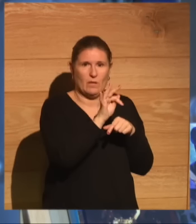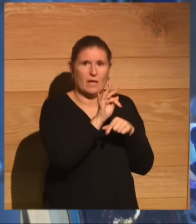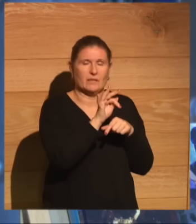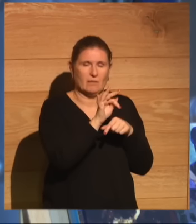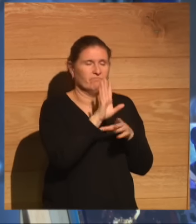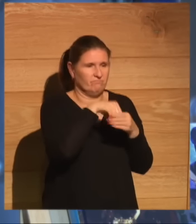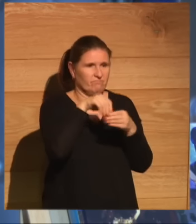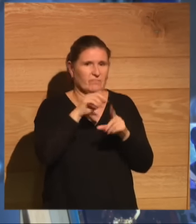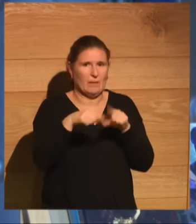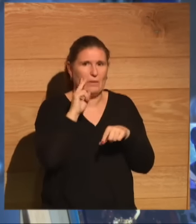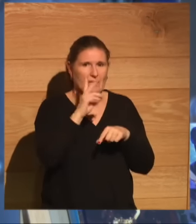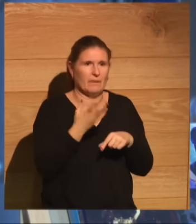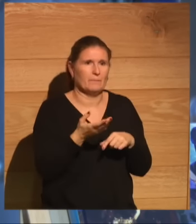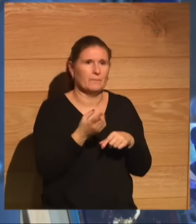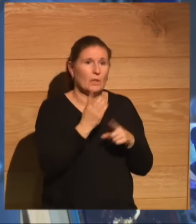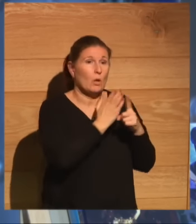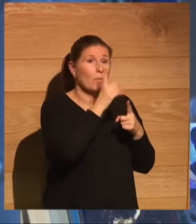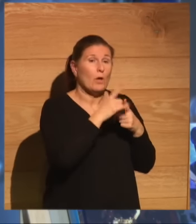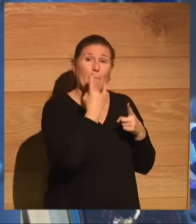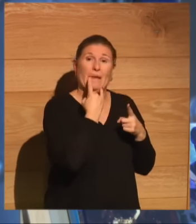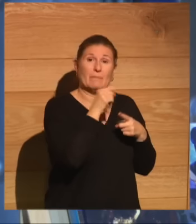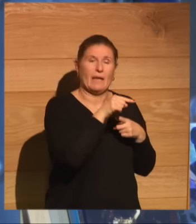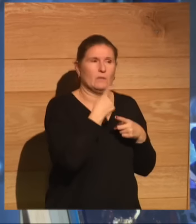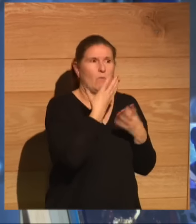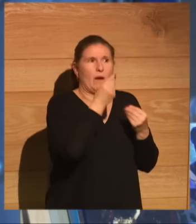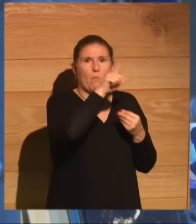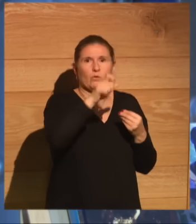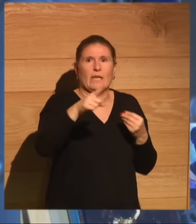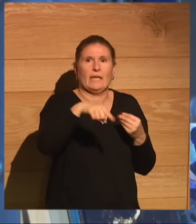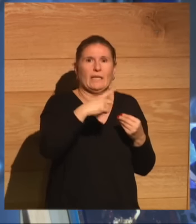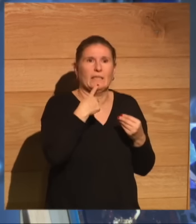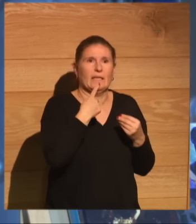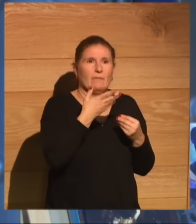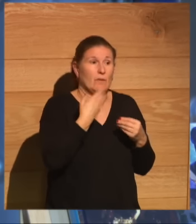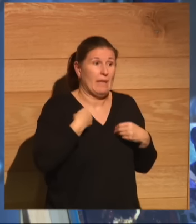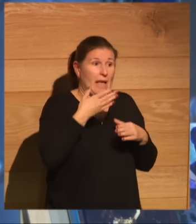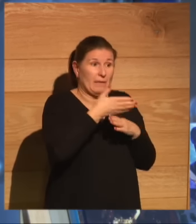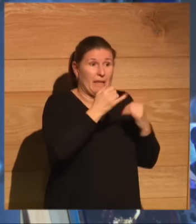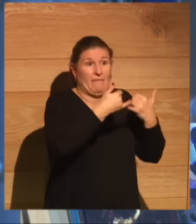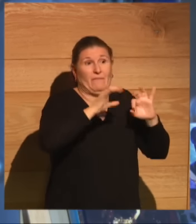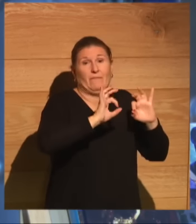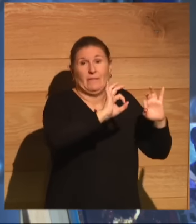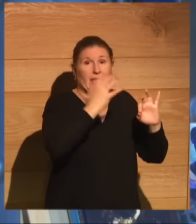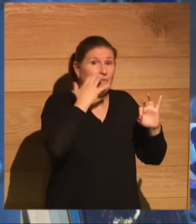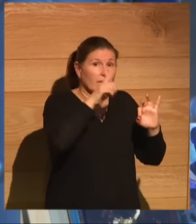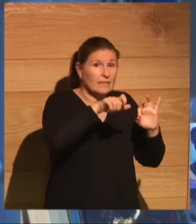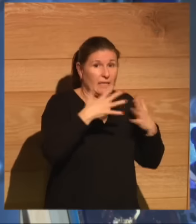después podemos ver. Por un lado, para él Batman es como para tantísima gente que no va a la Comic-Con en ese momento, en ese año... Una serie de